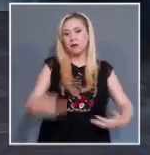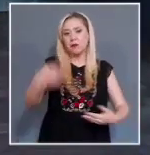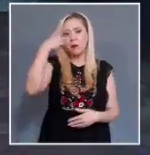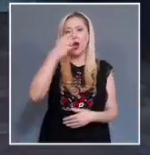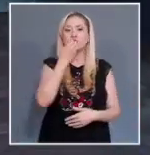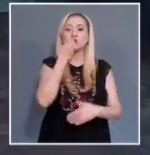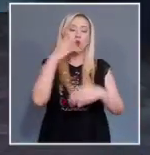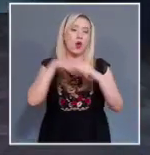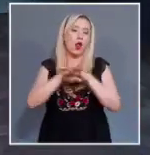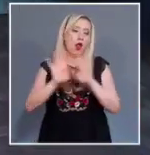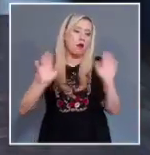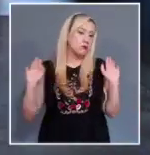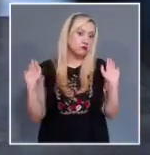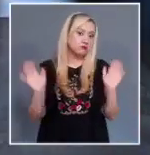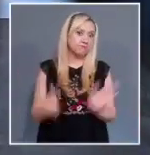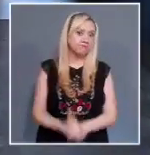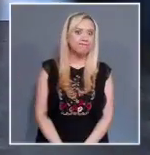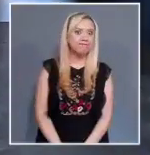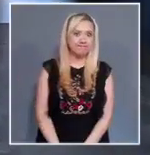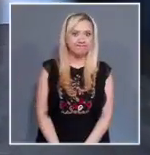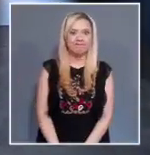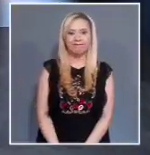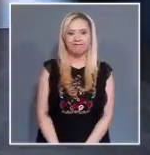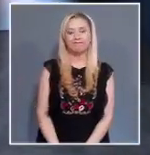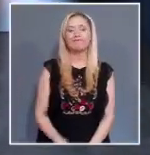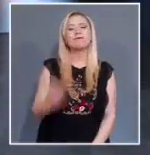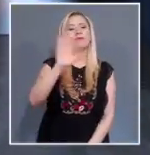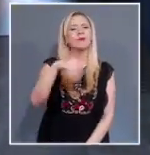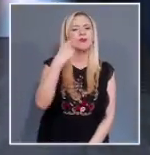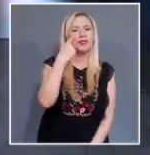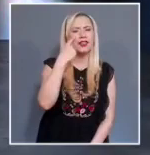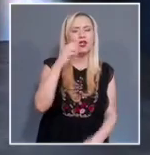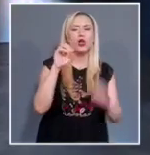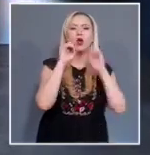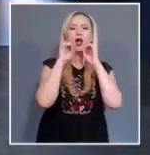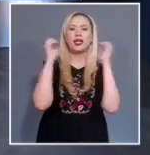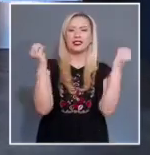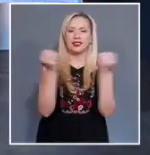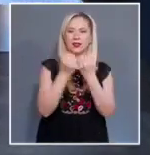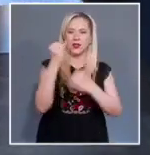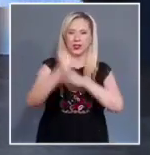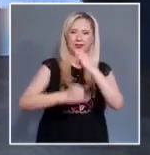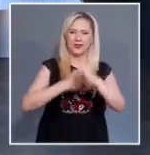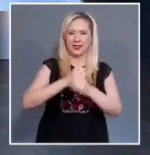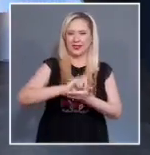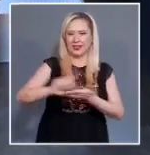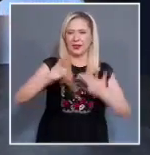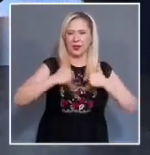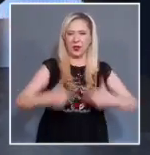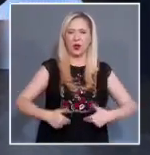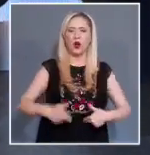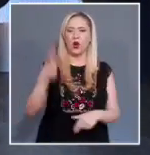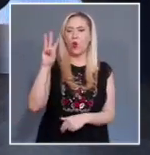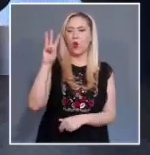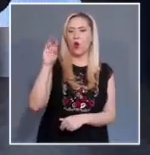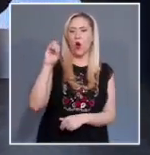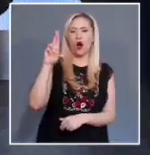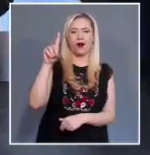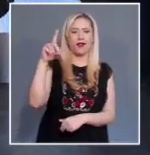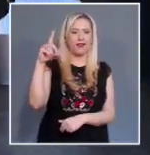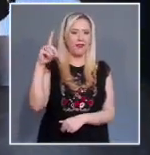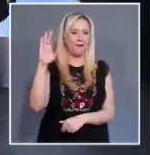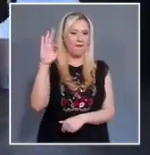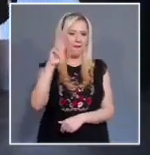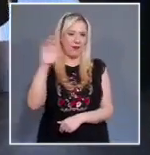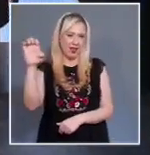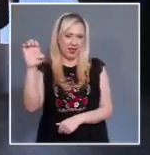Bueno, en más información, fíjese que la Organización Internacional de Derechos Humanos, Walk Free, presentó un informe que evalúa